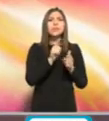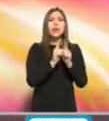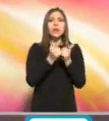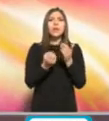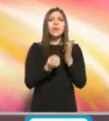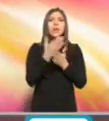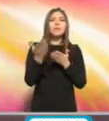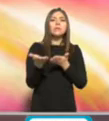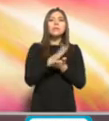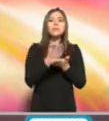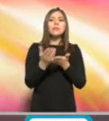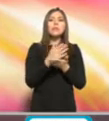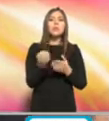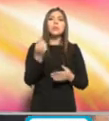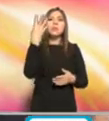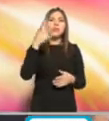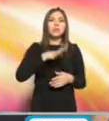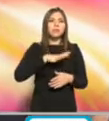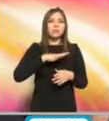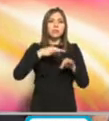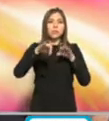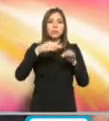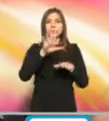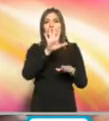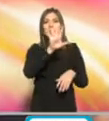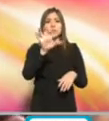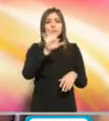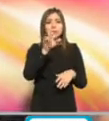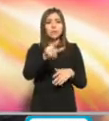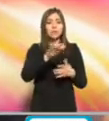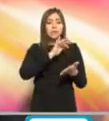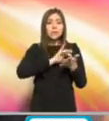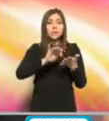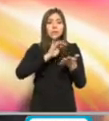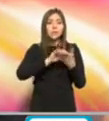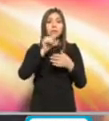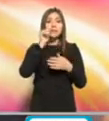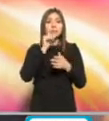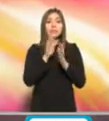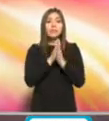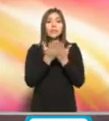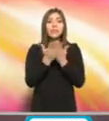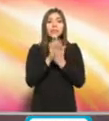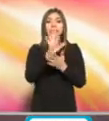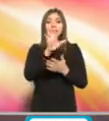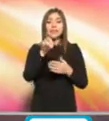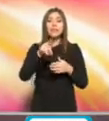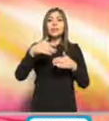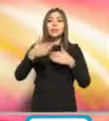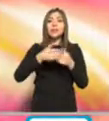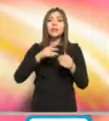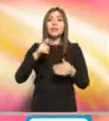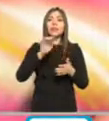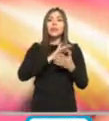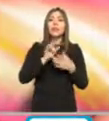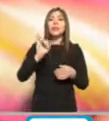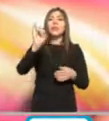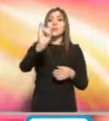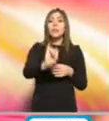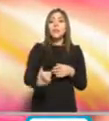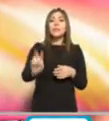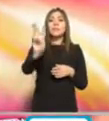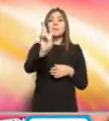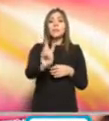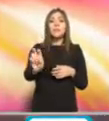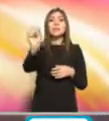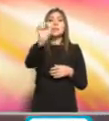páginas tiene? Alrededor de 500. 500 más o menos. páginas, exacto. ¿Y eso es todo lo que leían? Y es lo que iban leyendo Y le daban jueves, las viernes, vueltas. sábado y domingo.